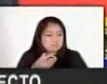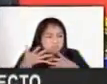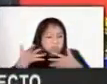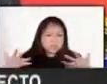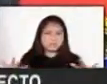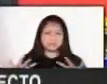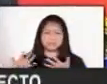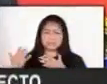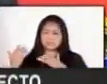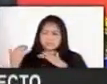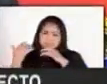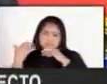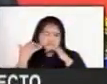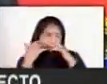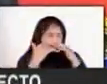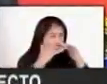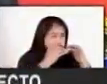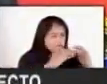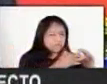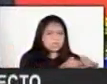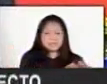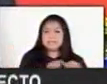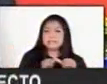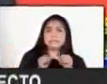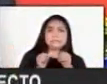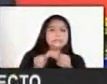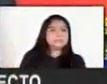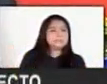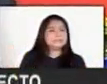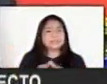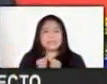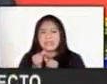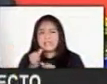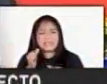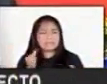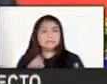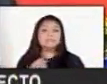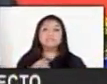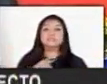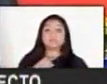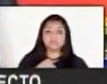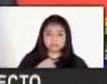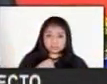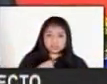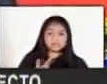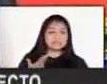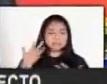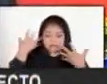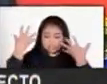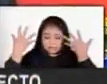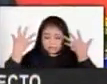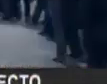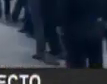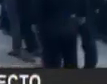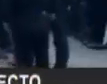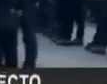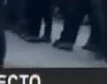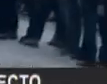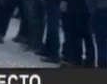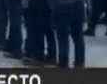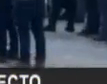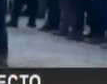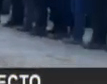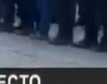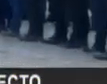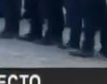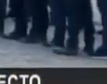personas siguen recorriendo caminos llenos de peligros e incertidumbres en busca de un futuro